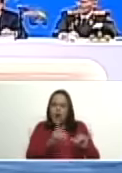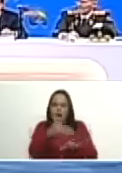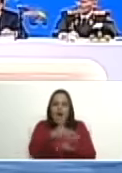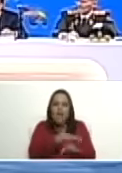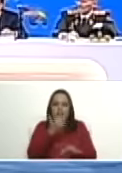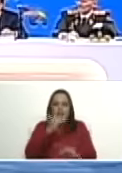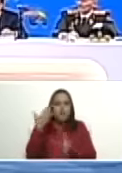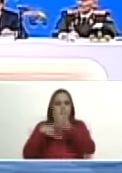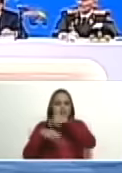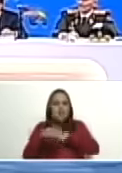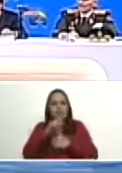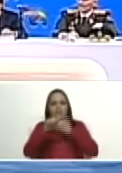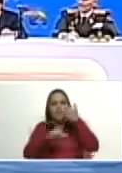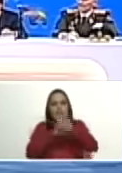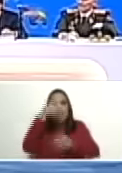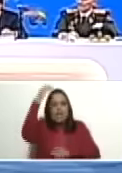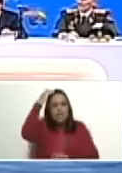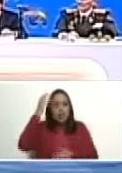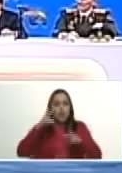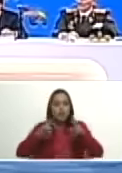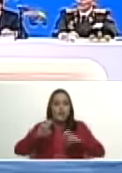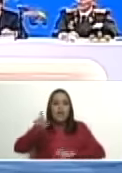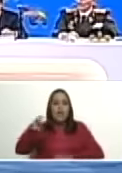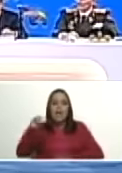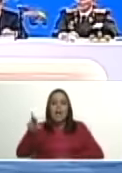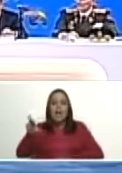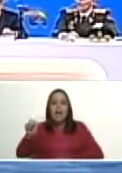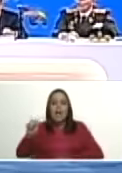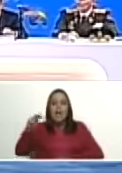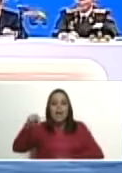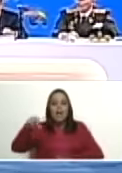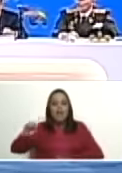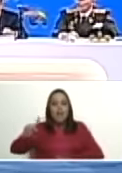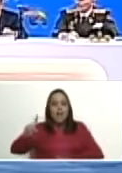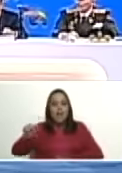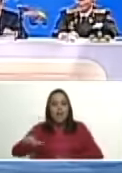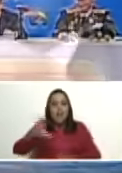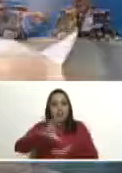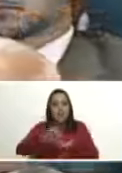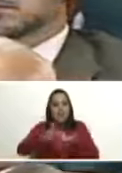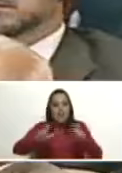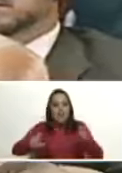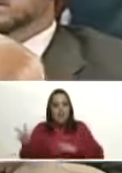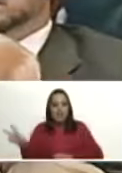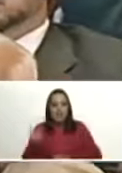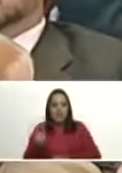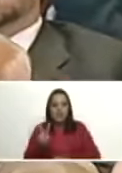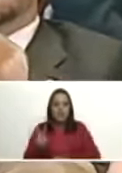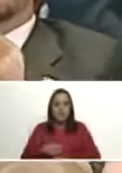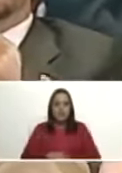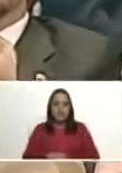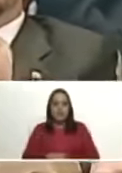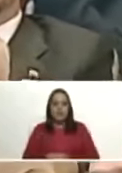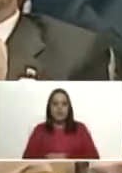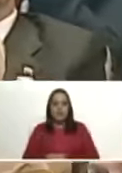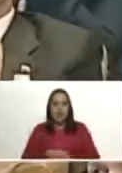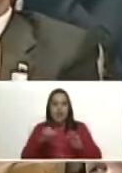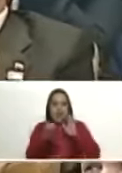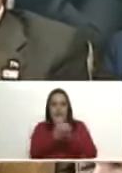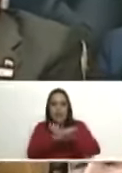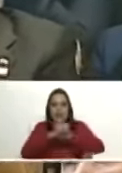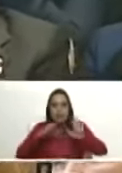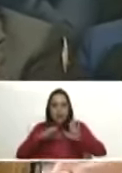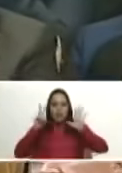el antiguo virreinato de la Nueva Granada y la Capitanía General de Venezuela. Artículo